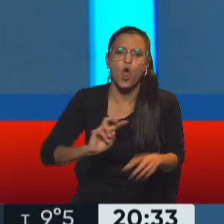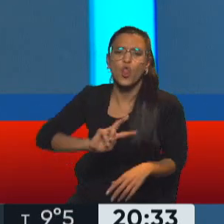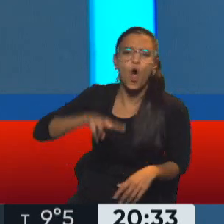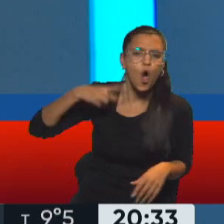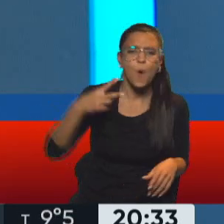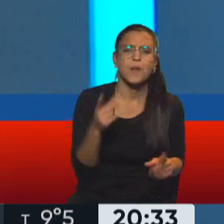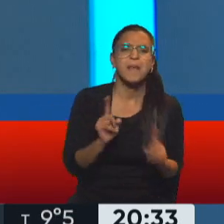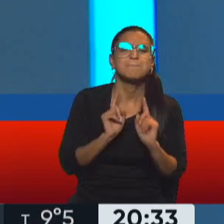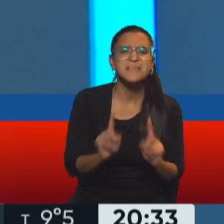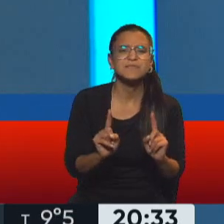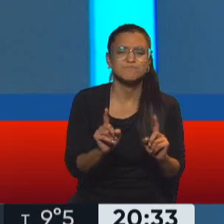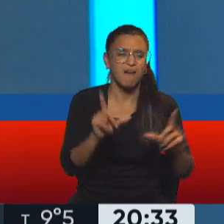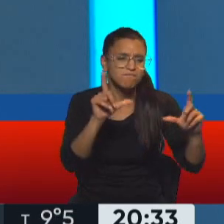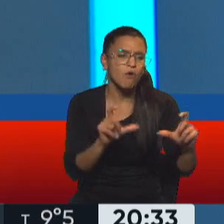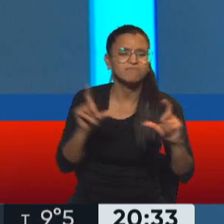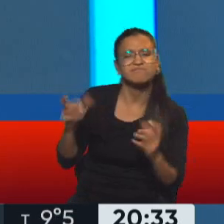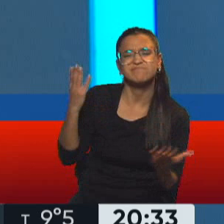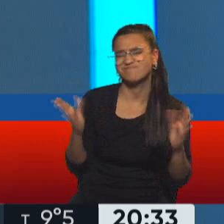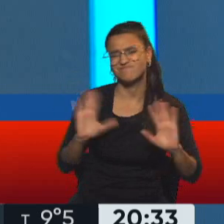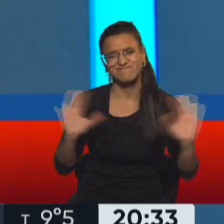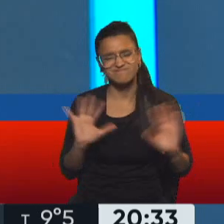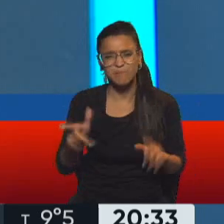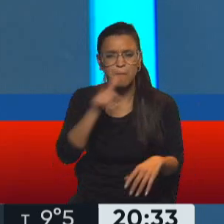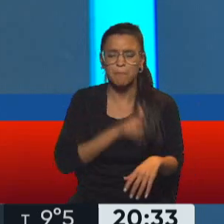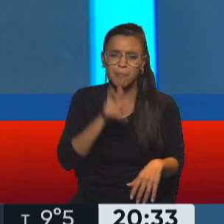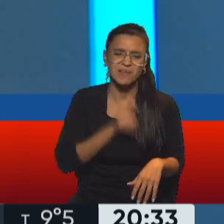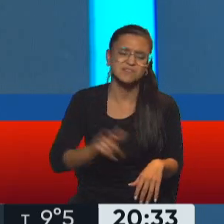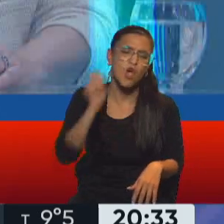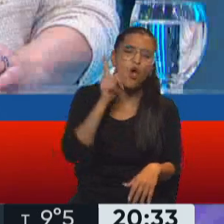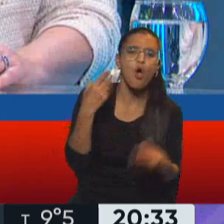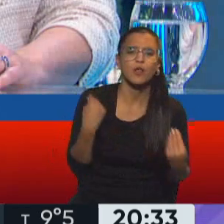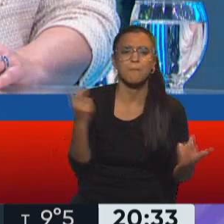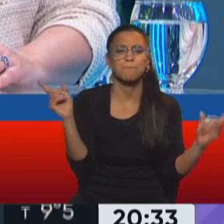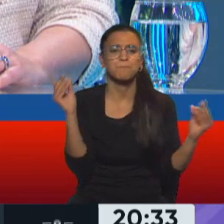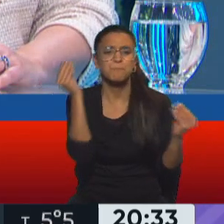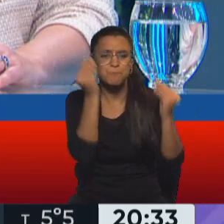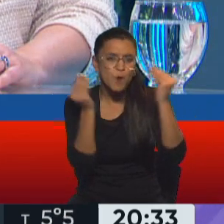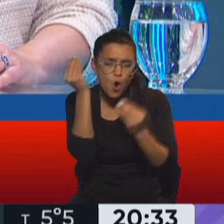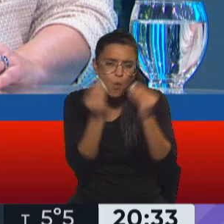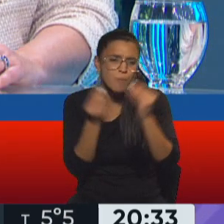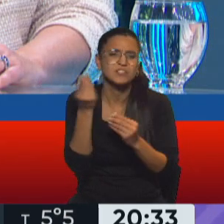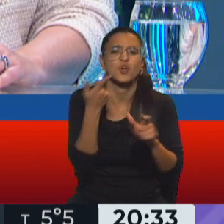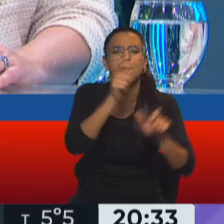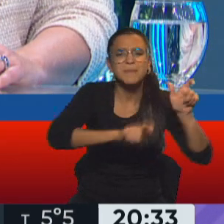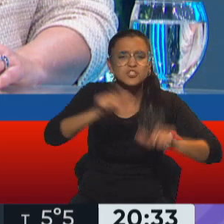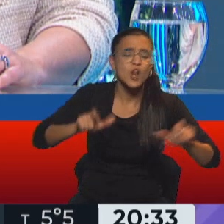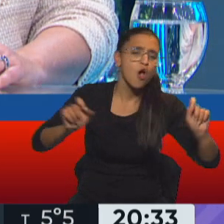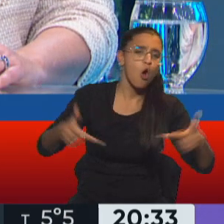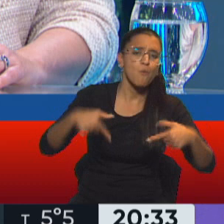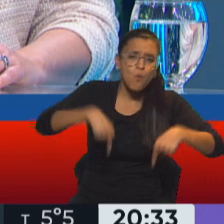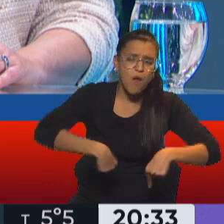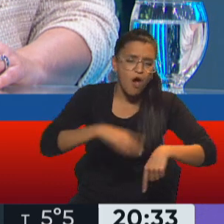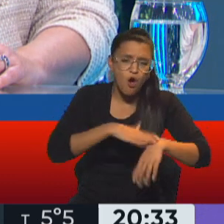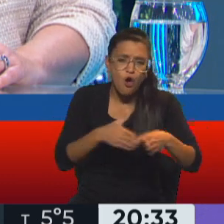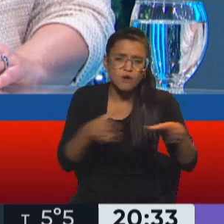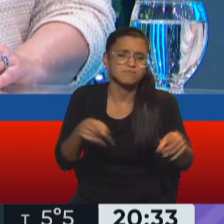en el mismo lugar. Me parece que gana el que logra plantear las preocupaciones que tienen las personas comunes en este momento, y